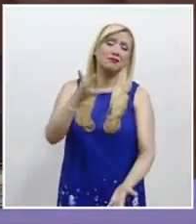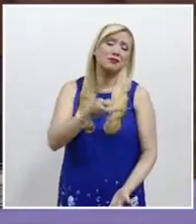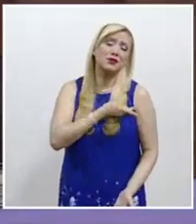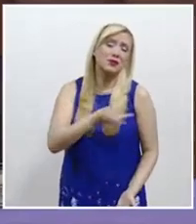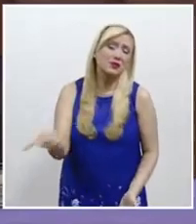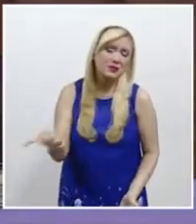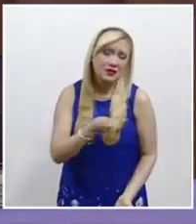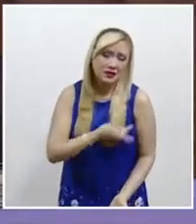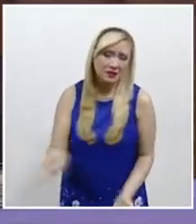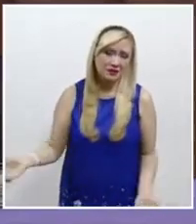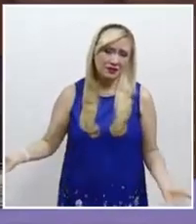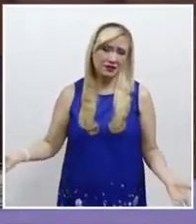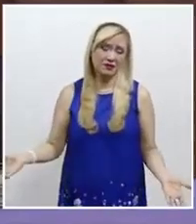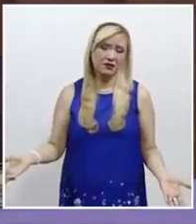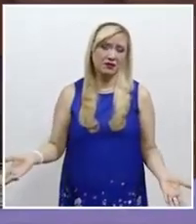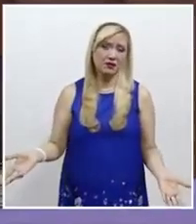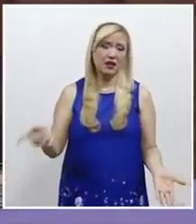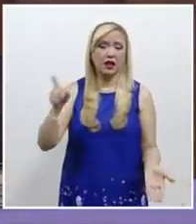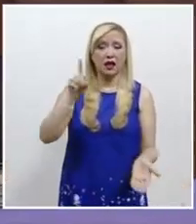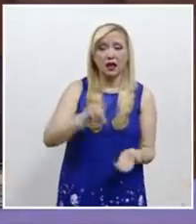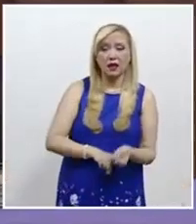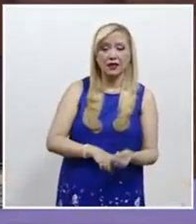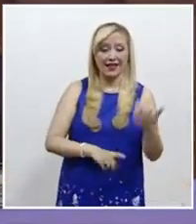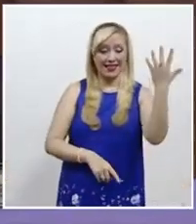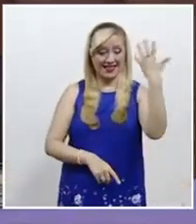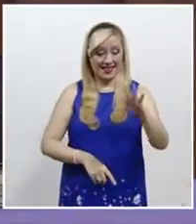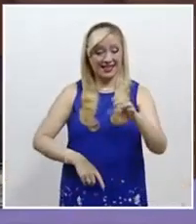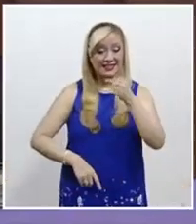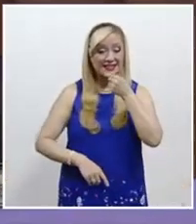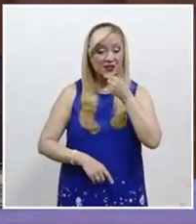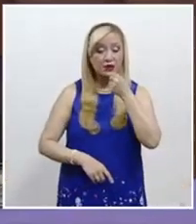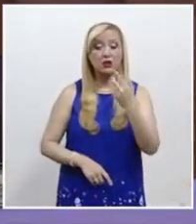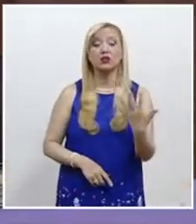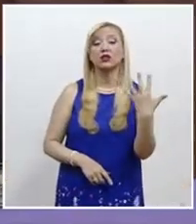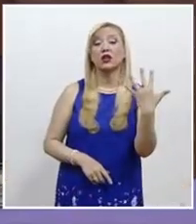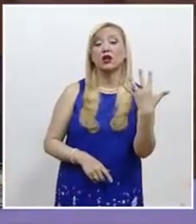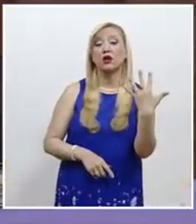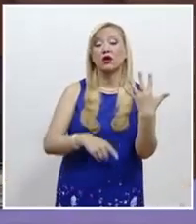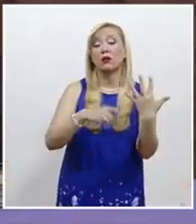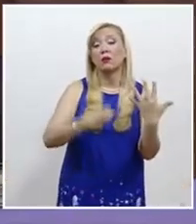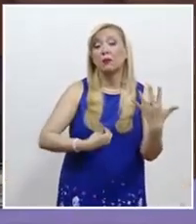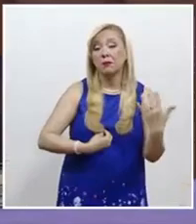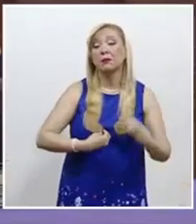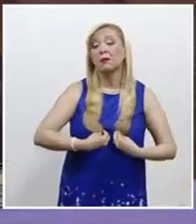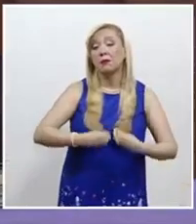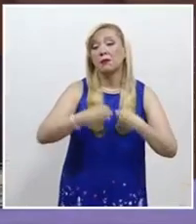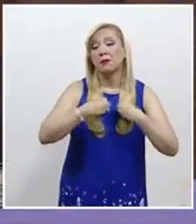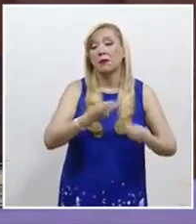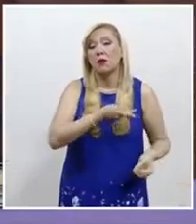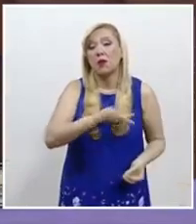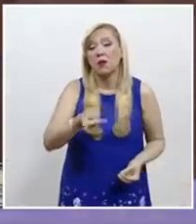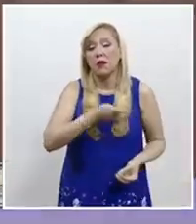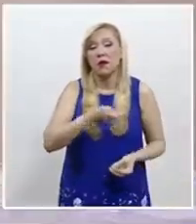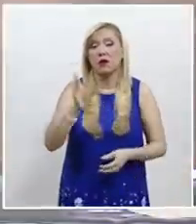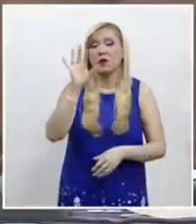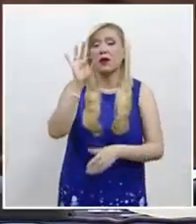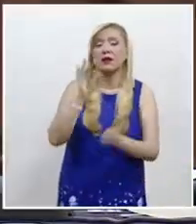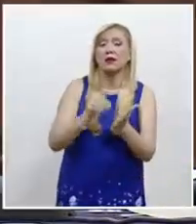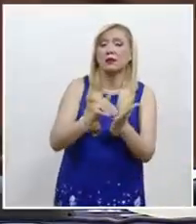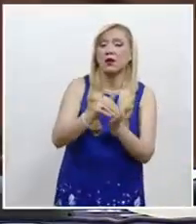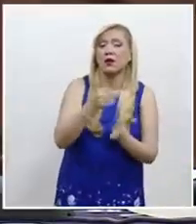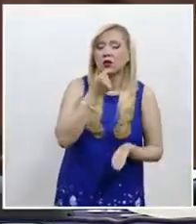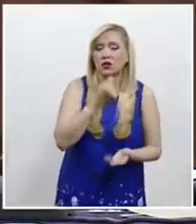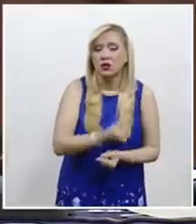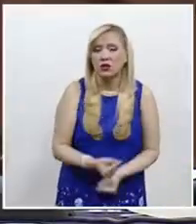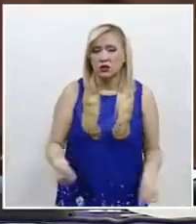O simplemente decir que más de 5 de cada 10 viven en pobreza en todos los estratos sociales, 40 millones de niños. Pues